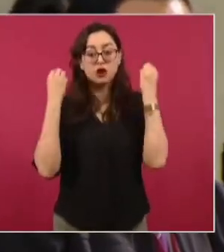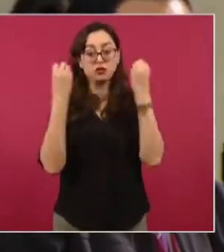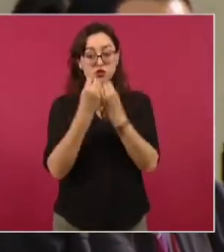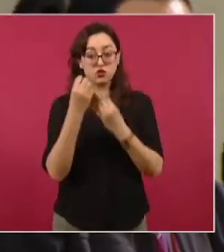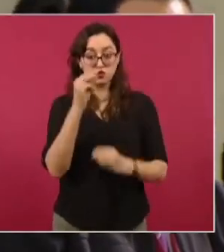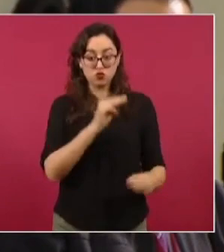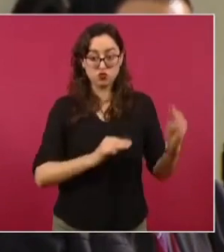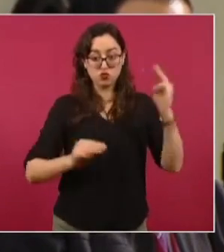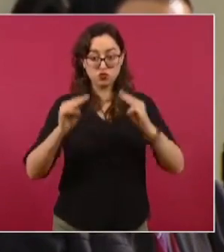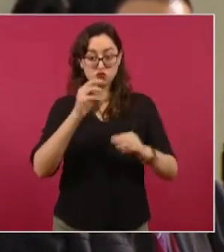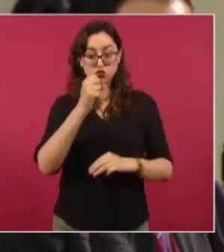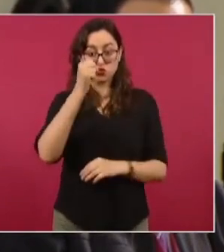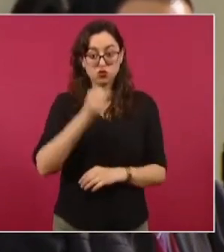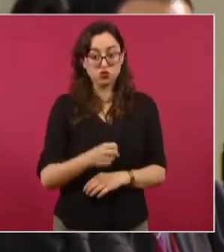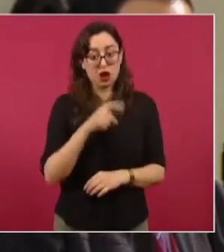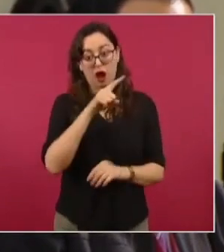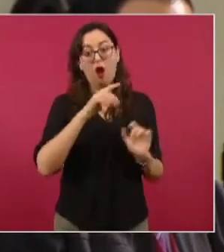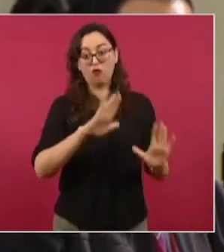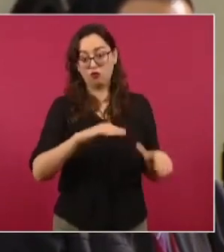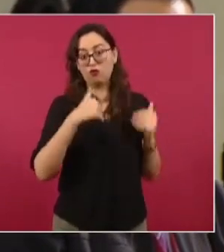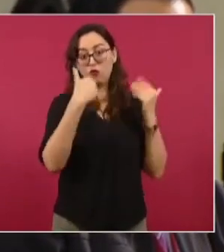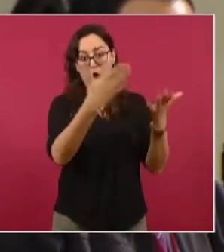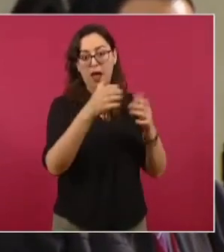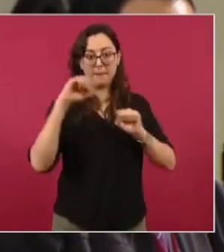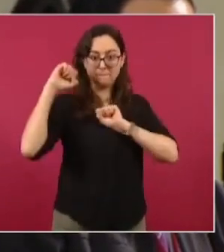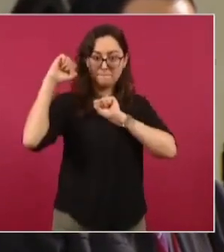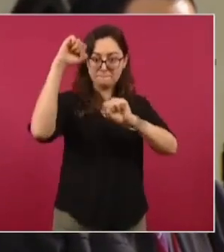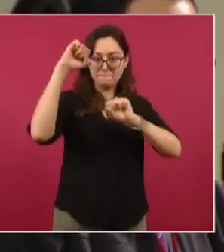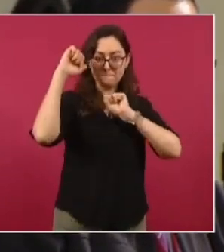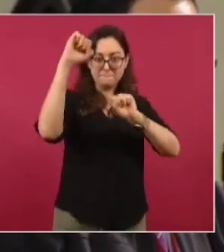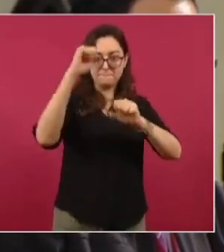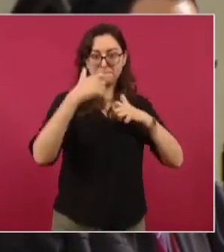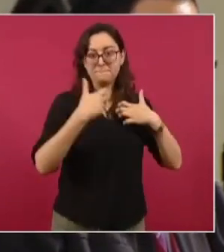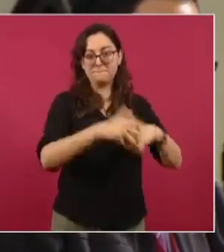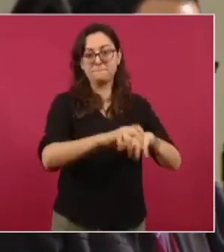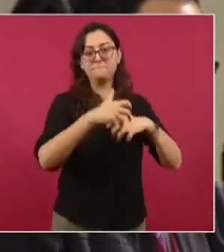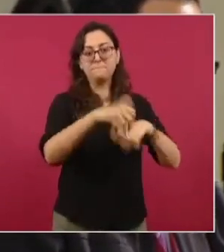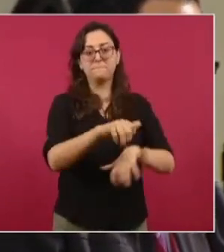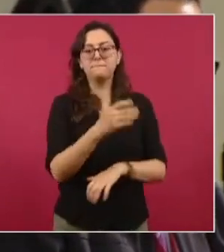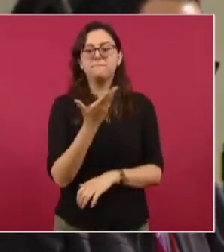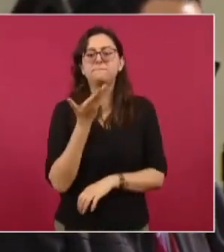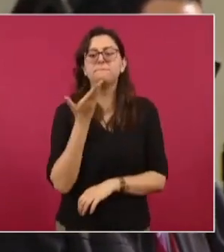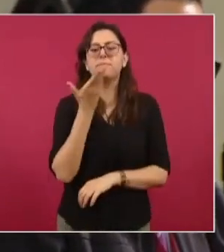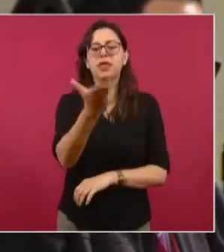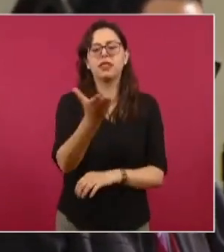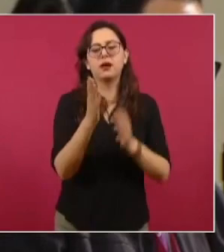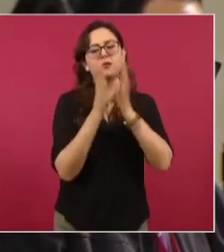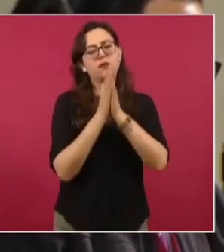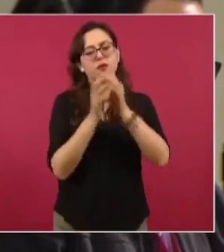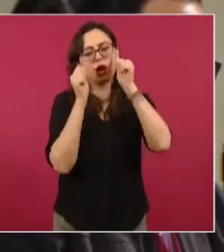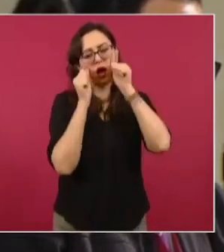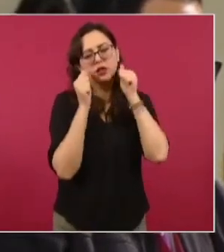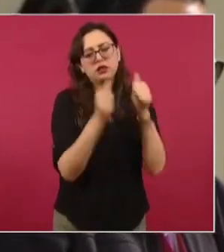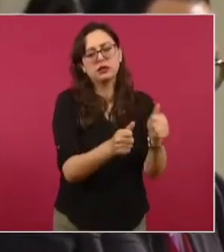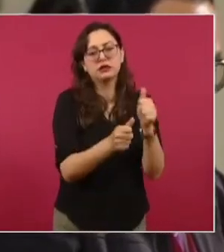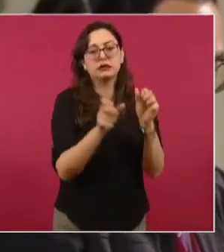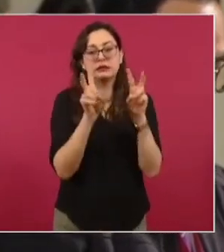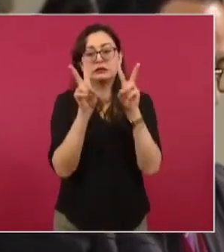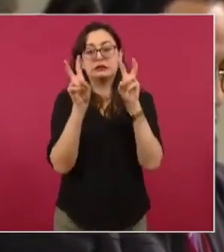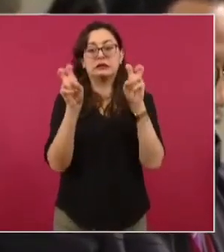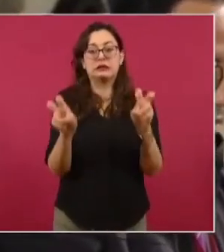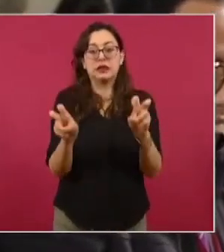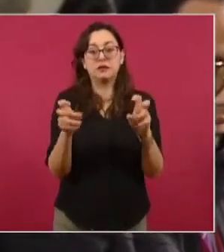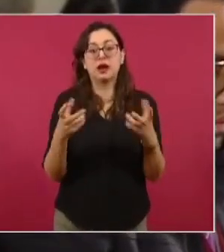encuentran aquí al exterior de Palacio Nacional solicitando su intervención para la liberación de los